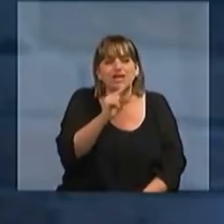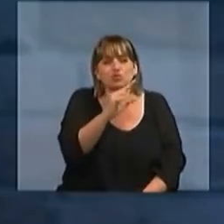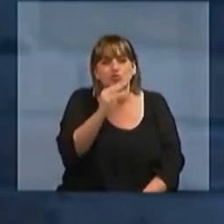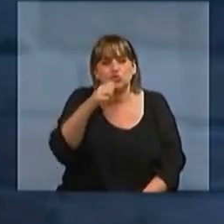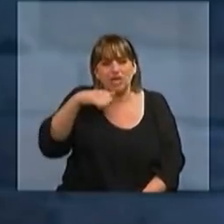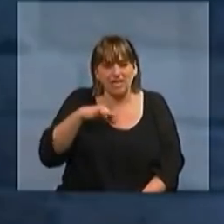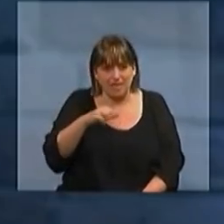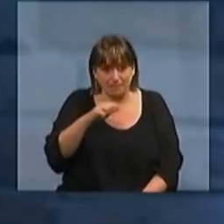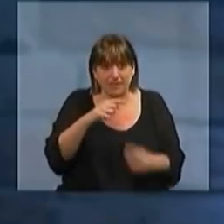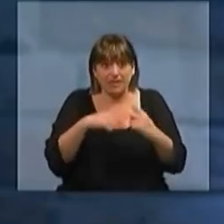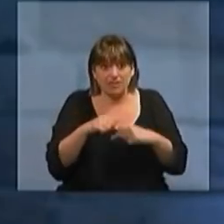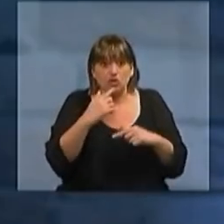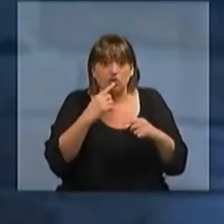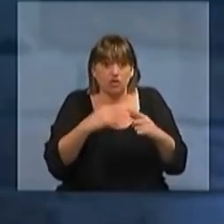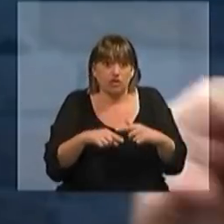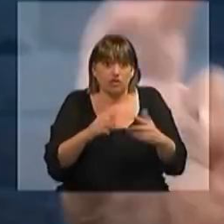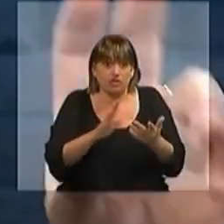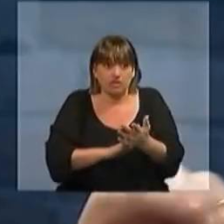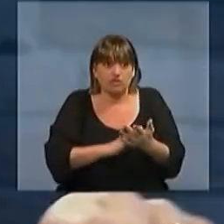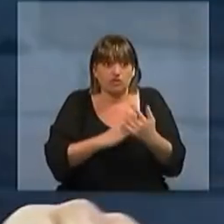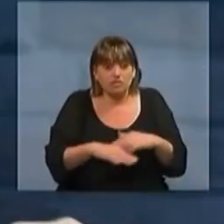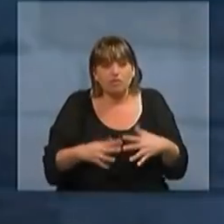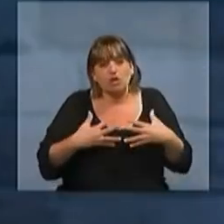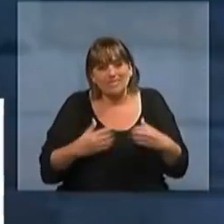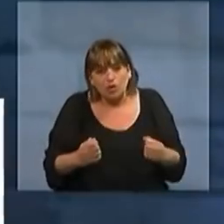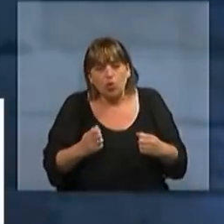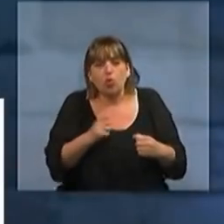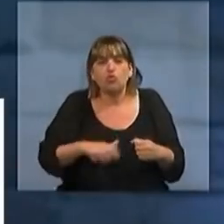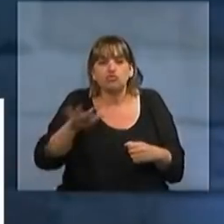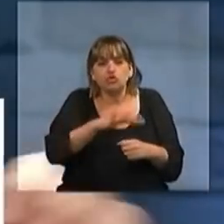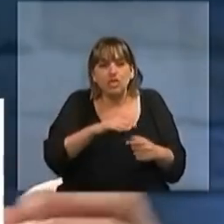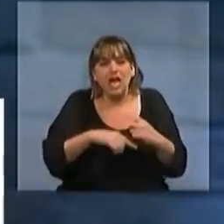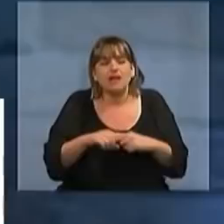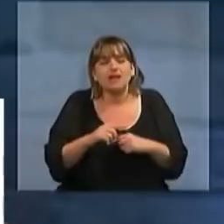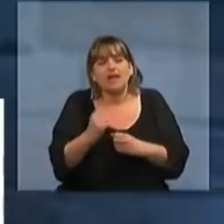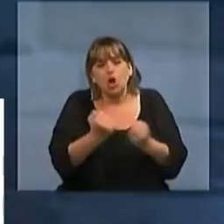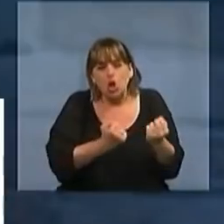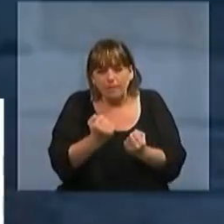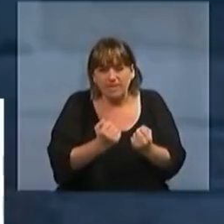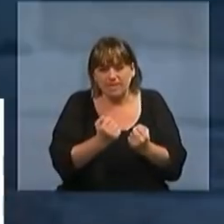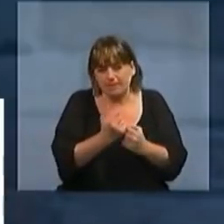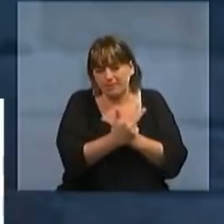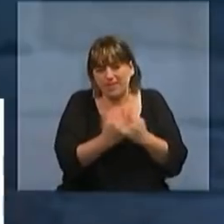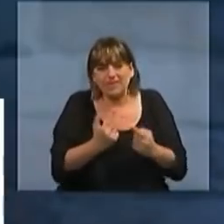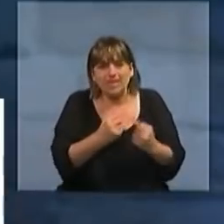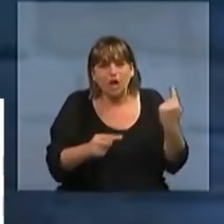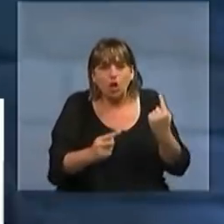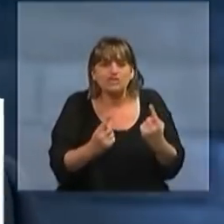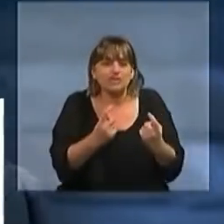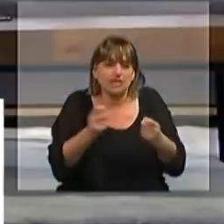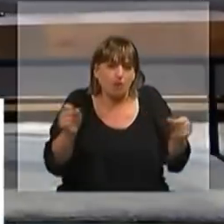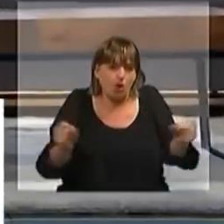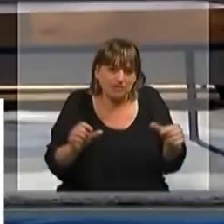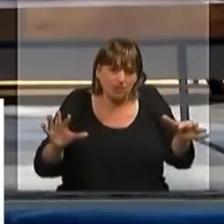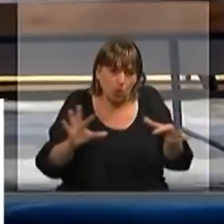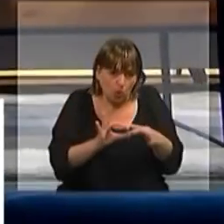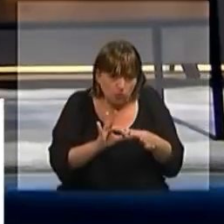Te saco las perillas, salud, social, economía. Te pongo tres elementos que tenemos que conjugar y combinar.